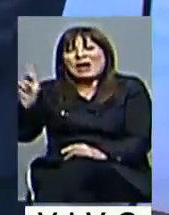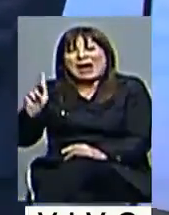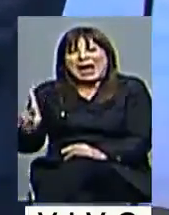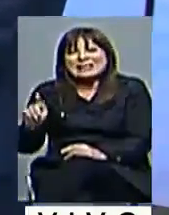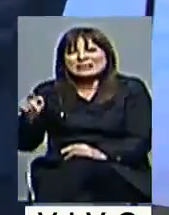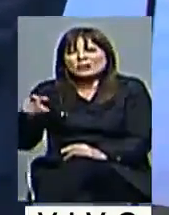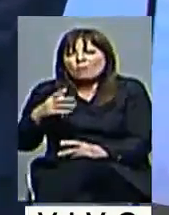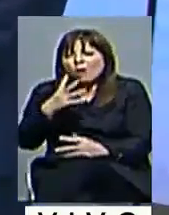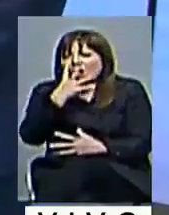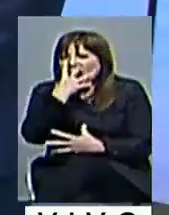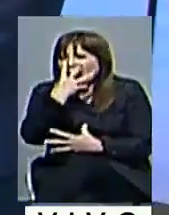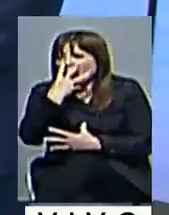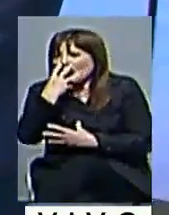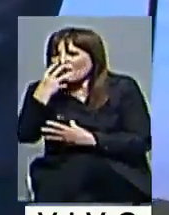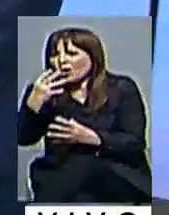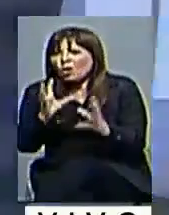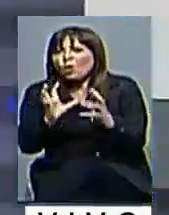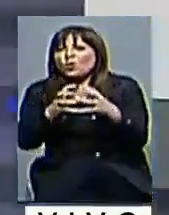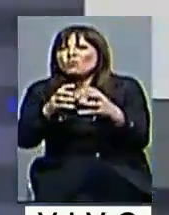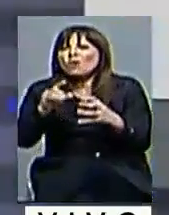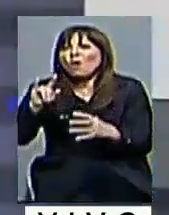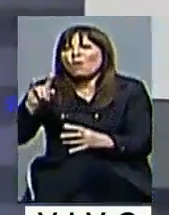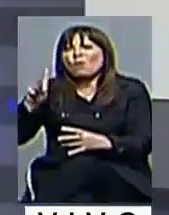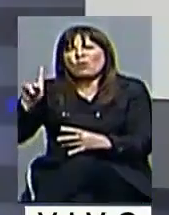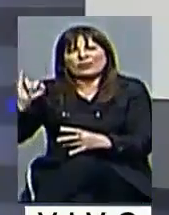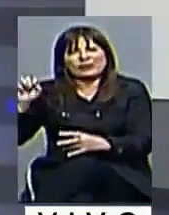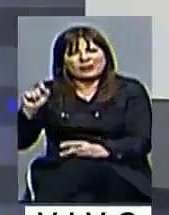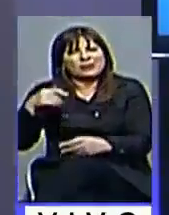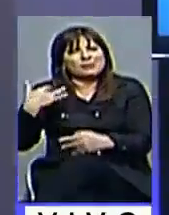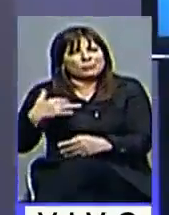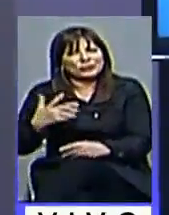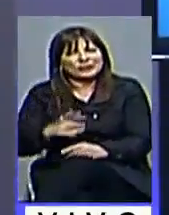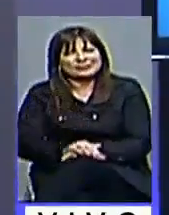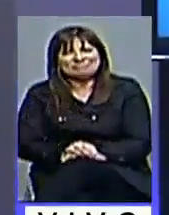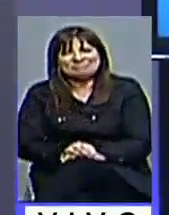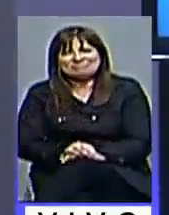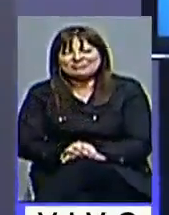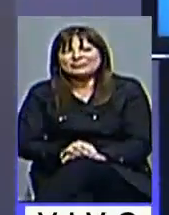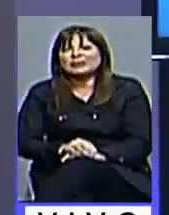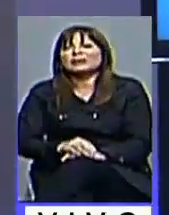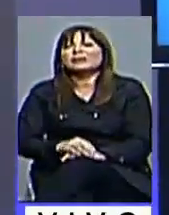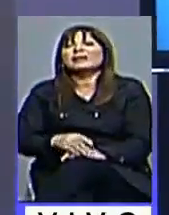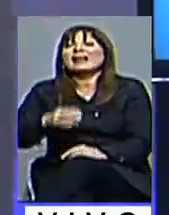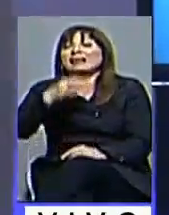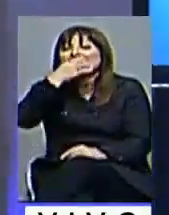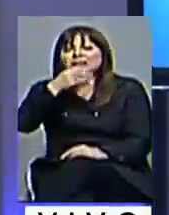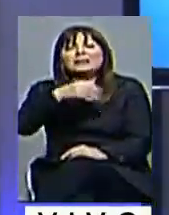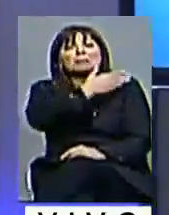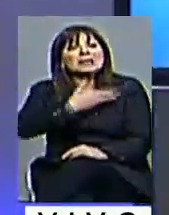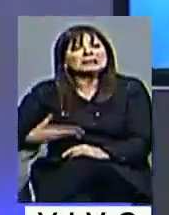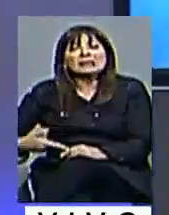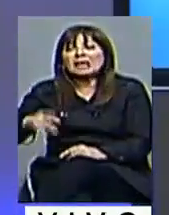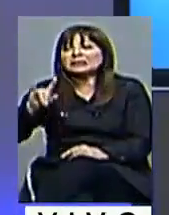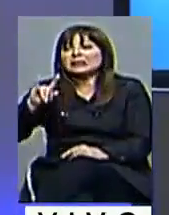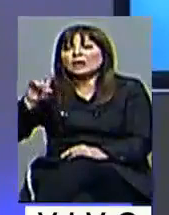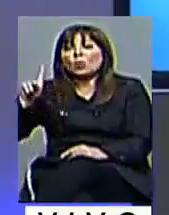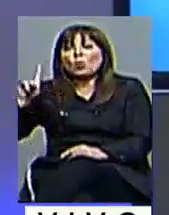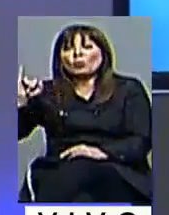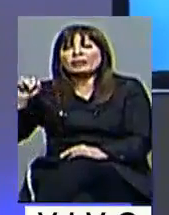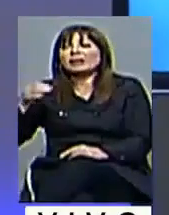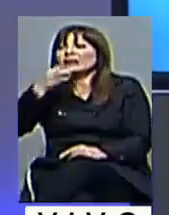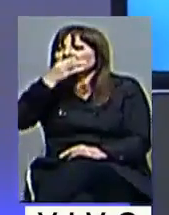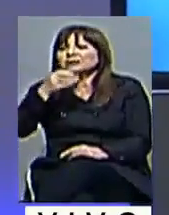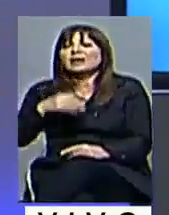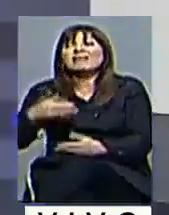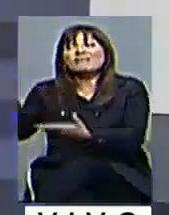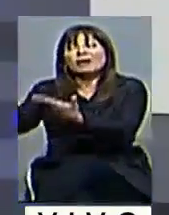de atracción sobre un grupo de la UDI. Importante. Hoy día en los diarios decía la presidenta de la UDI, son todos bienvenidos, incluso José Antonio Kast, si quiere volver. Eso